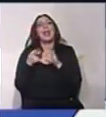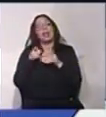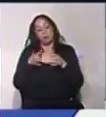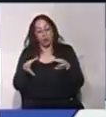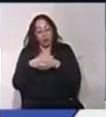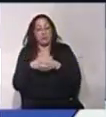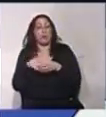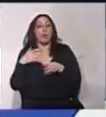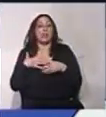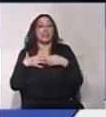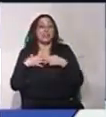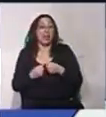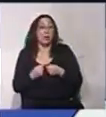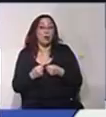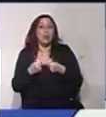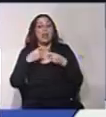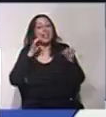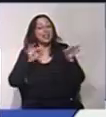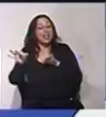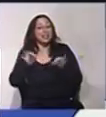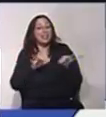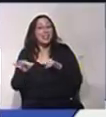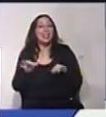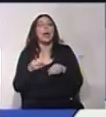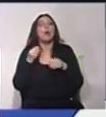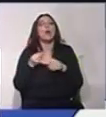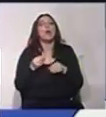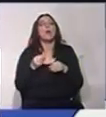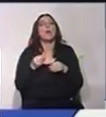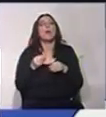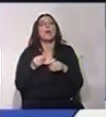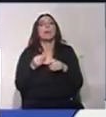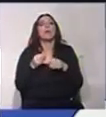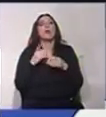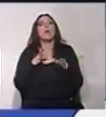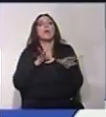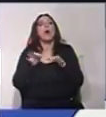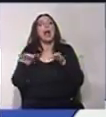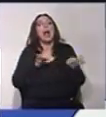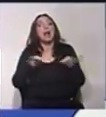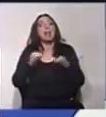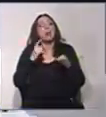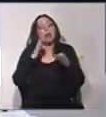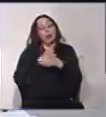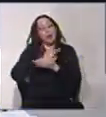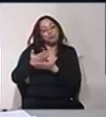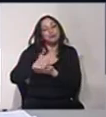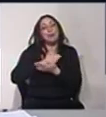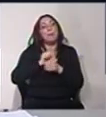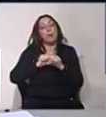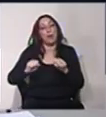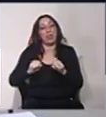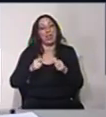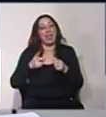de salud hacia determinadas estrategias, como punta, como articulador bisagra, ¿no? Otra de las cuestiones